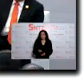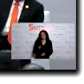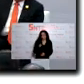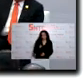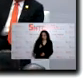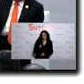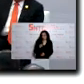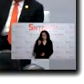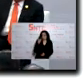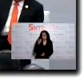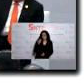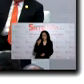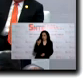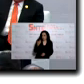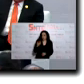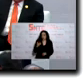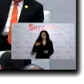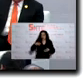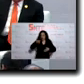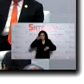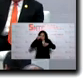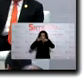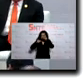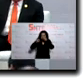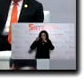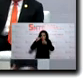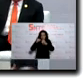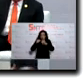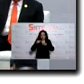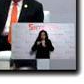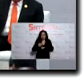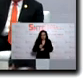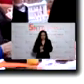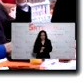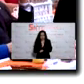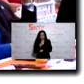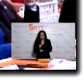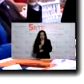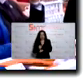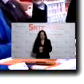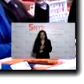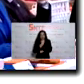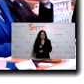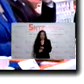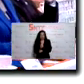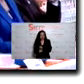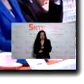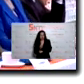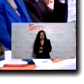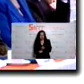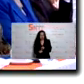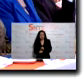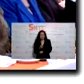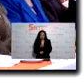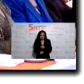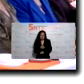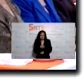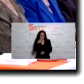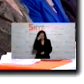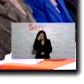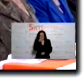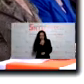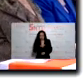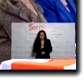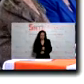buen zapatero, lo primero que debes hacer, saber, es qué es un zapato, de qué está hecho y para